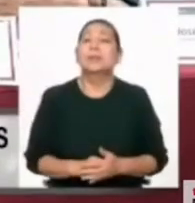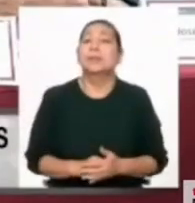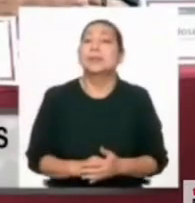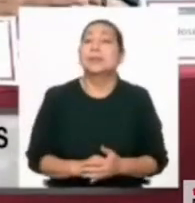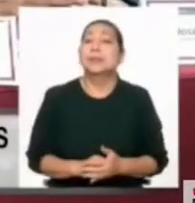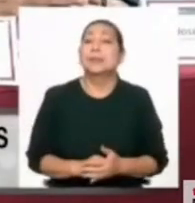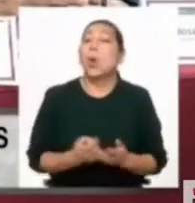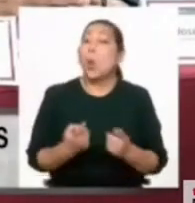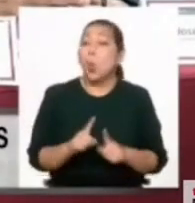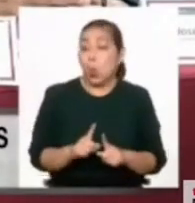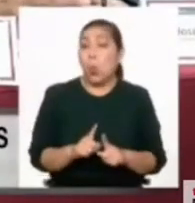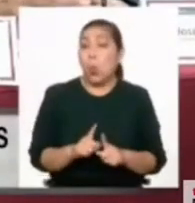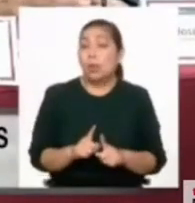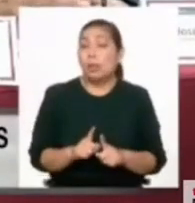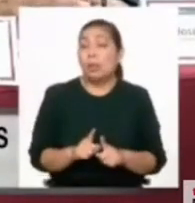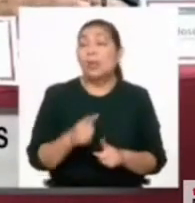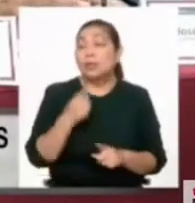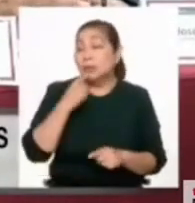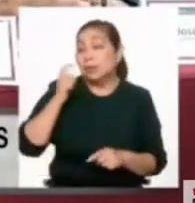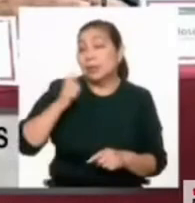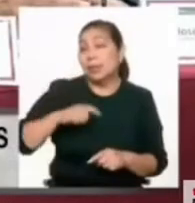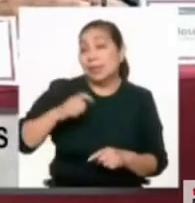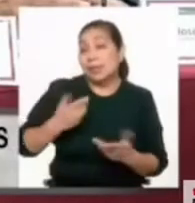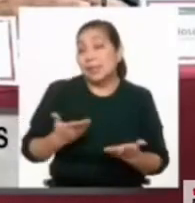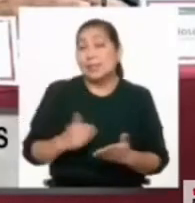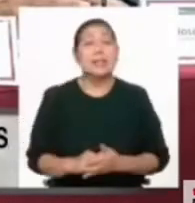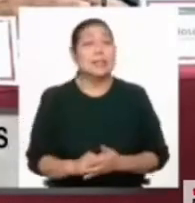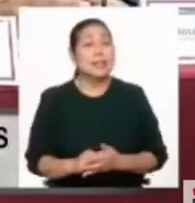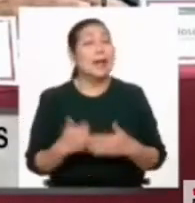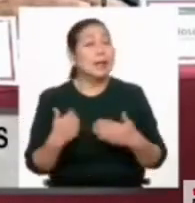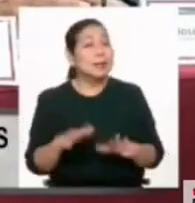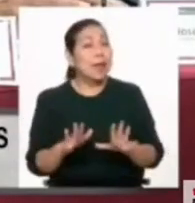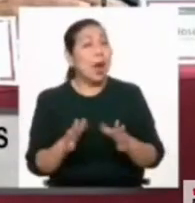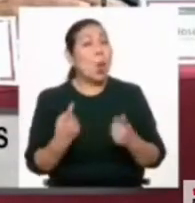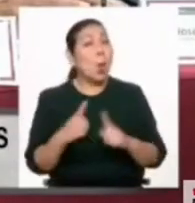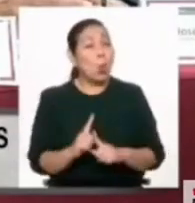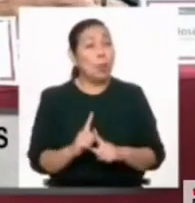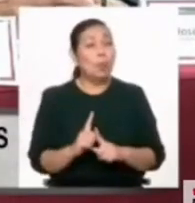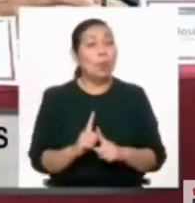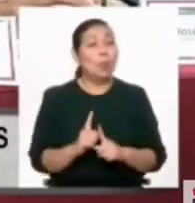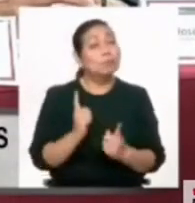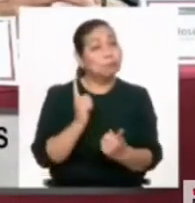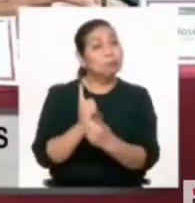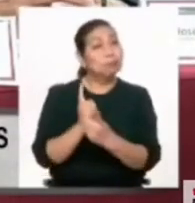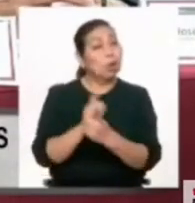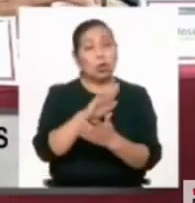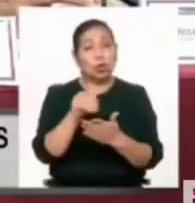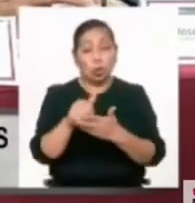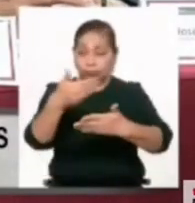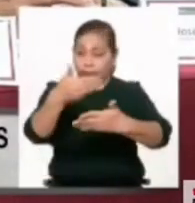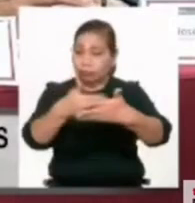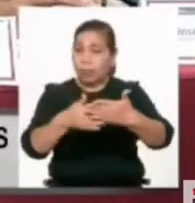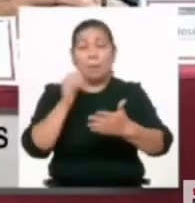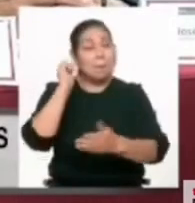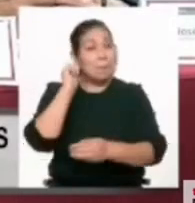de, cuando el caso lo requiera, ya cuando se dicte la sentencia del caso, pues se tenga todo el